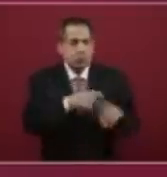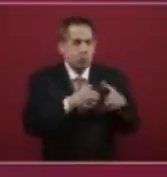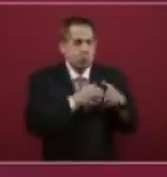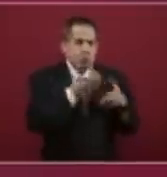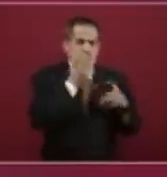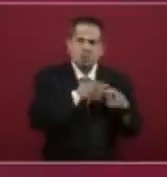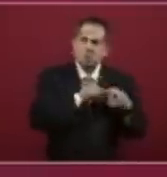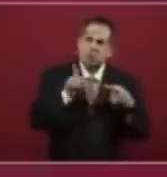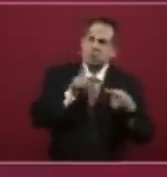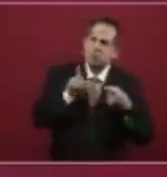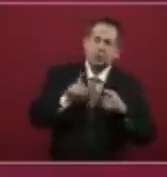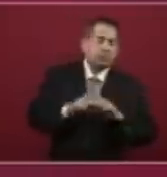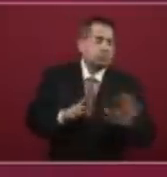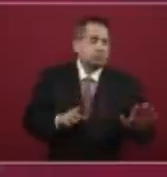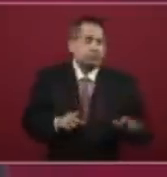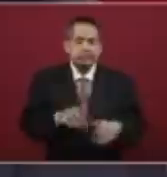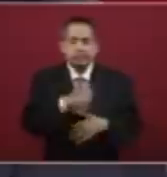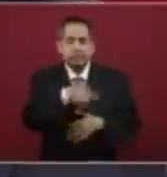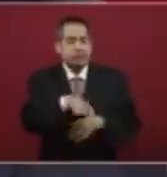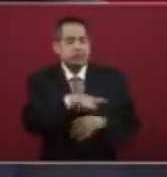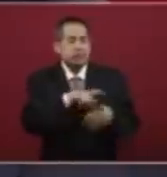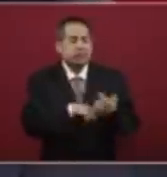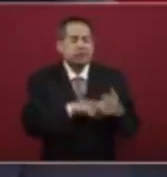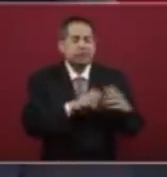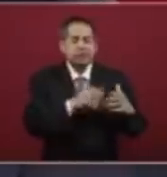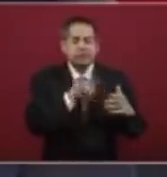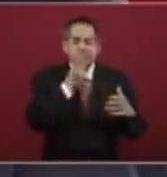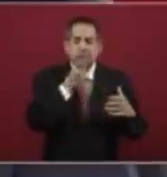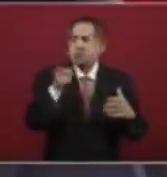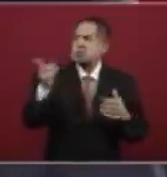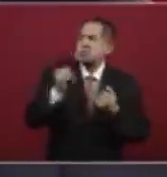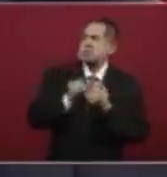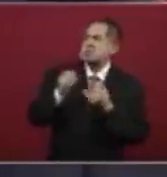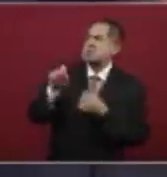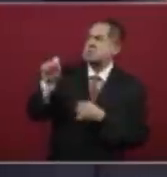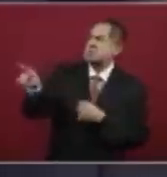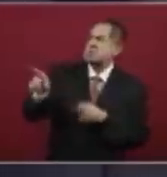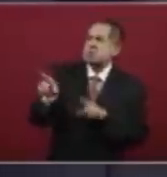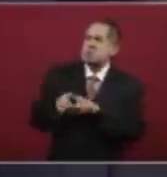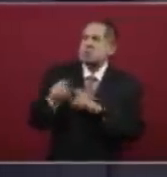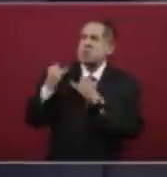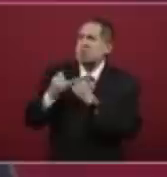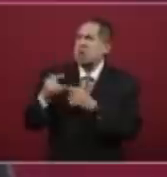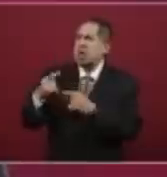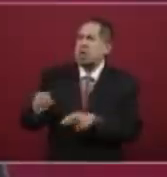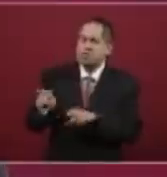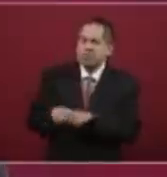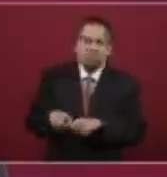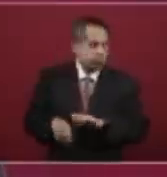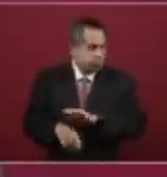conservadores de que digan de que somos iguales. No